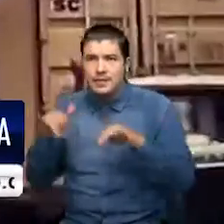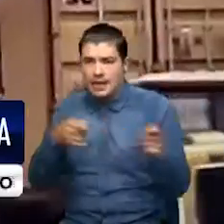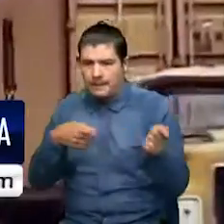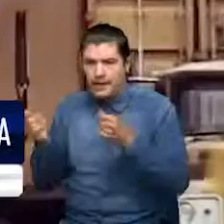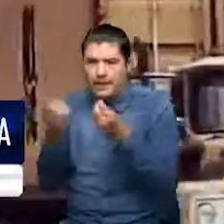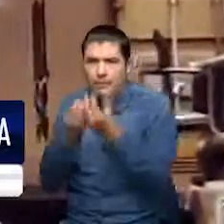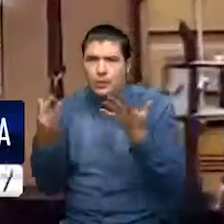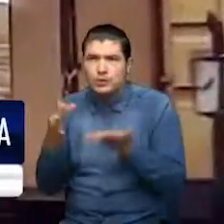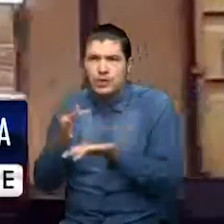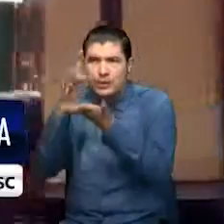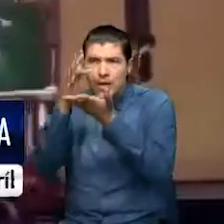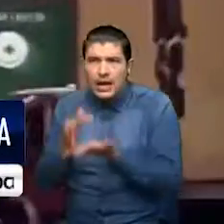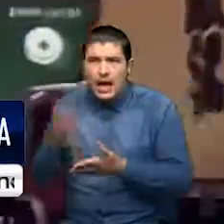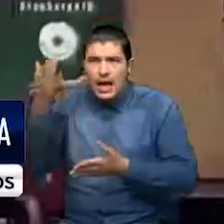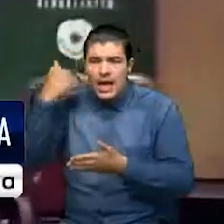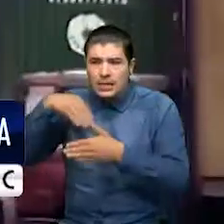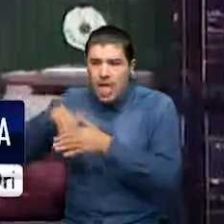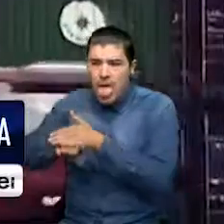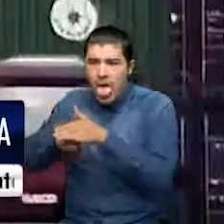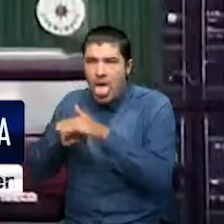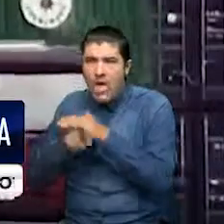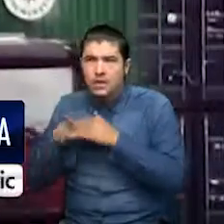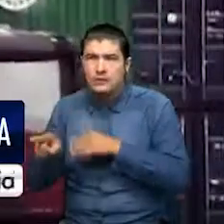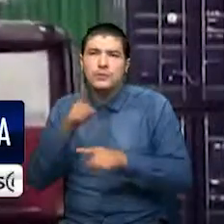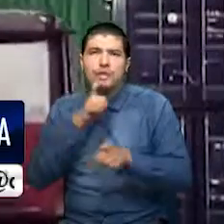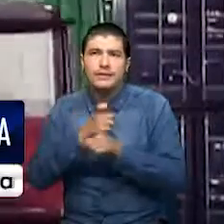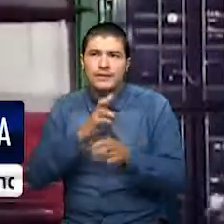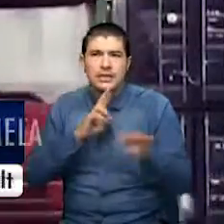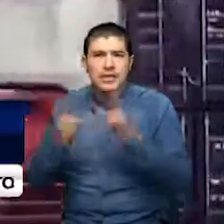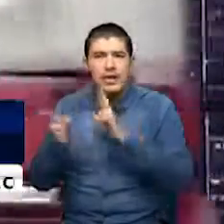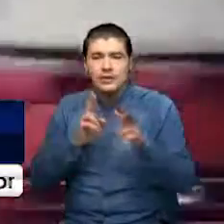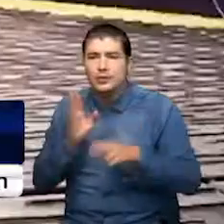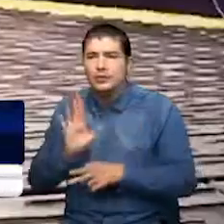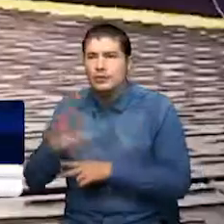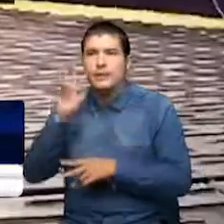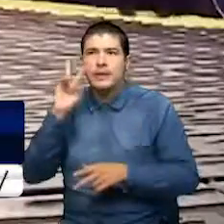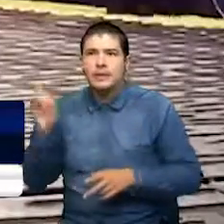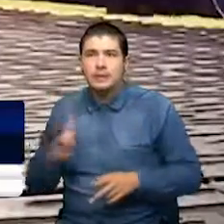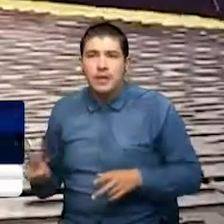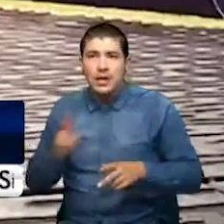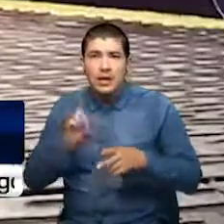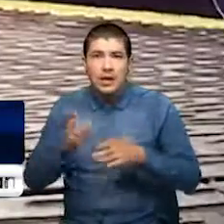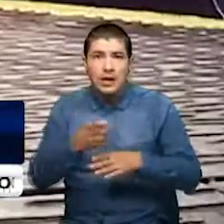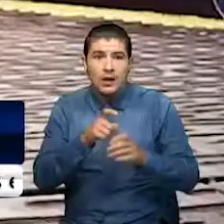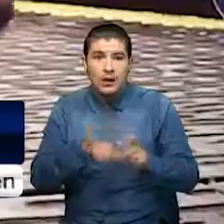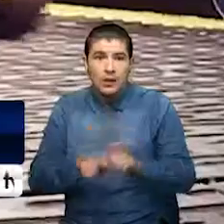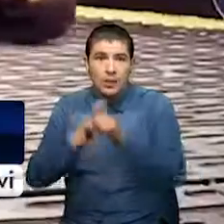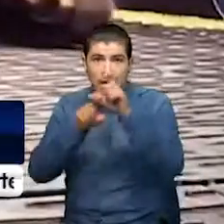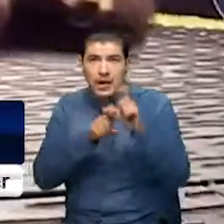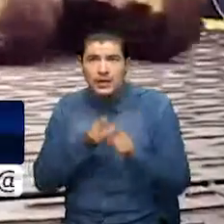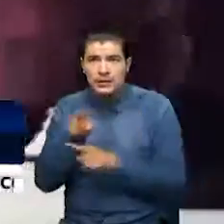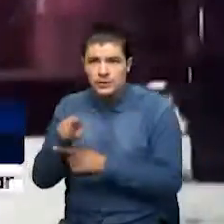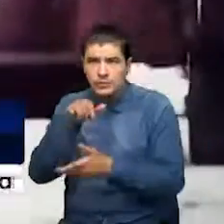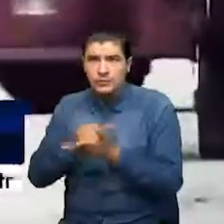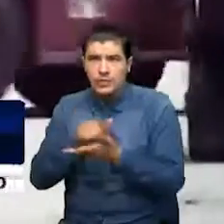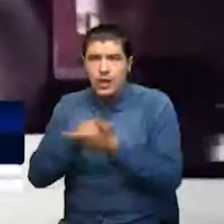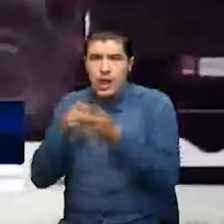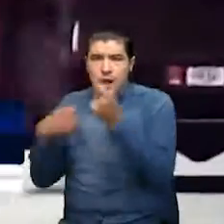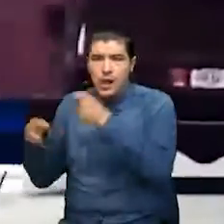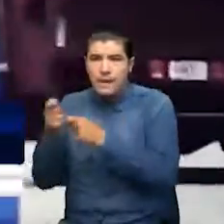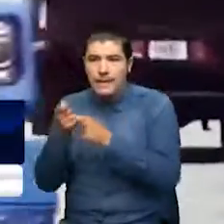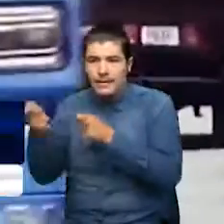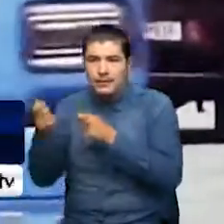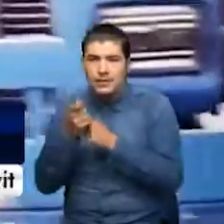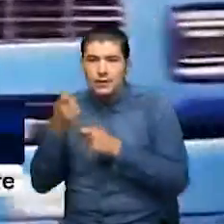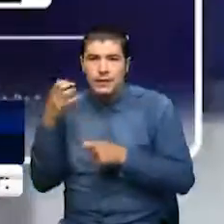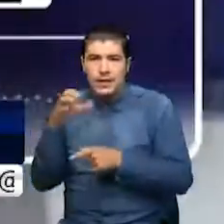toneladas de mercancías represadas en cúcuta debido a las difíciles relaciones con venezuela la guajira será la salida a la comercialización hacia el vecino